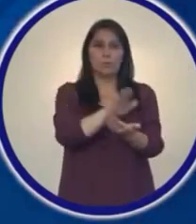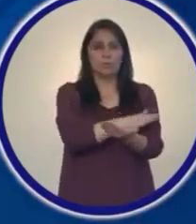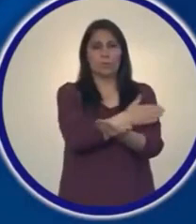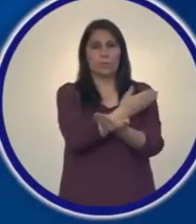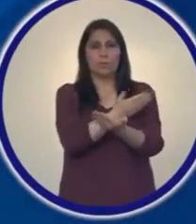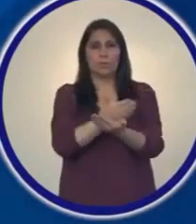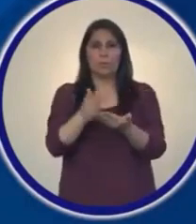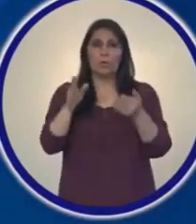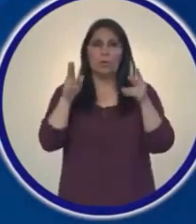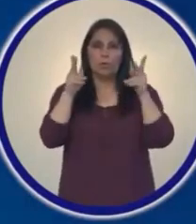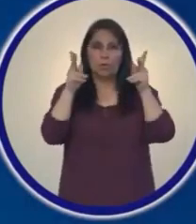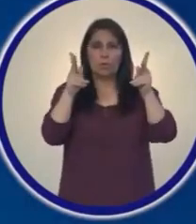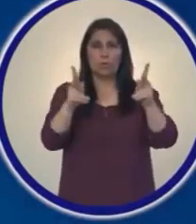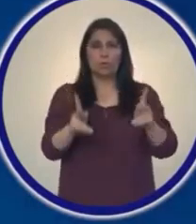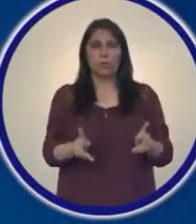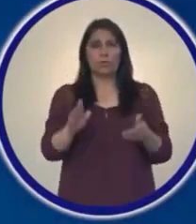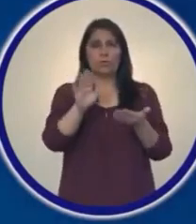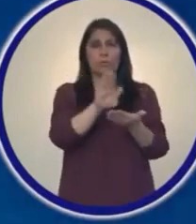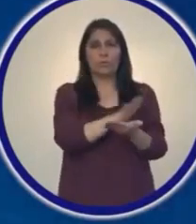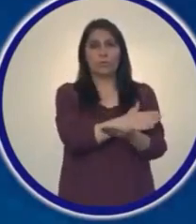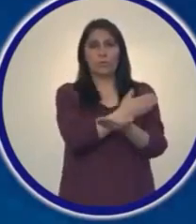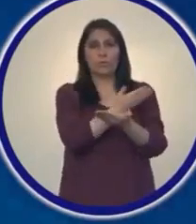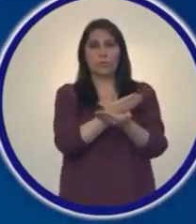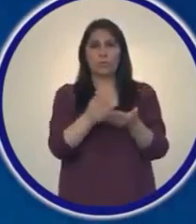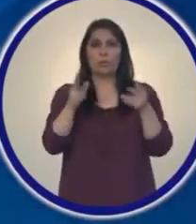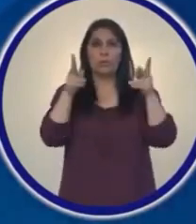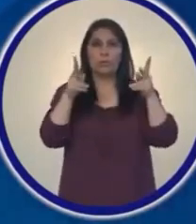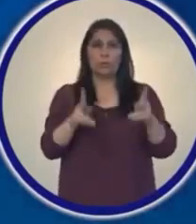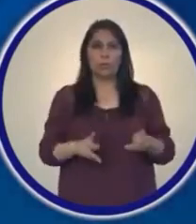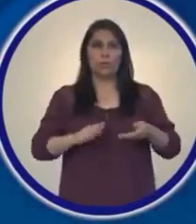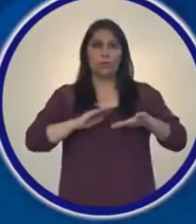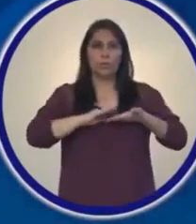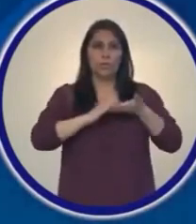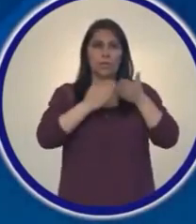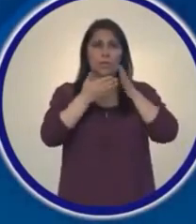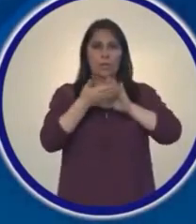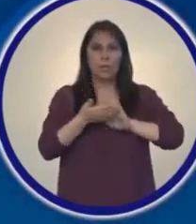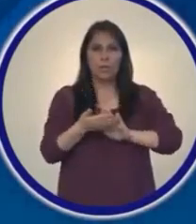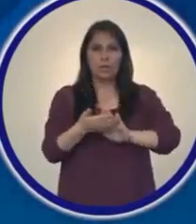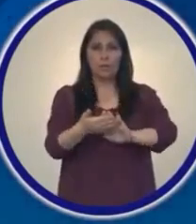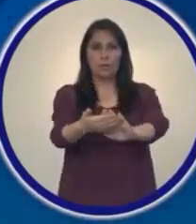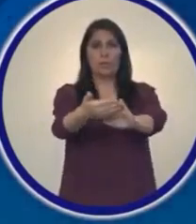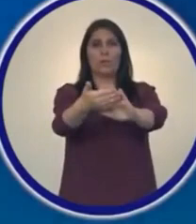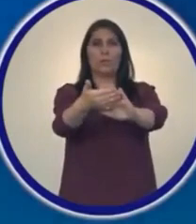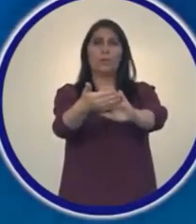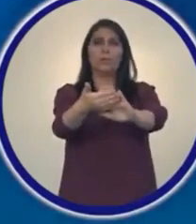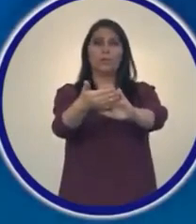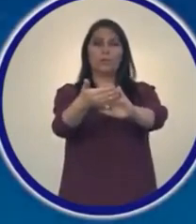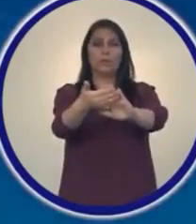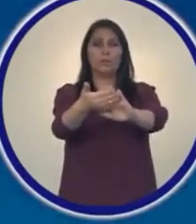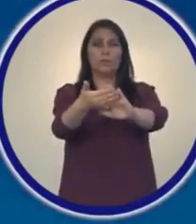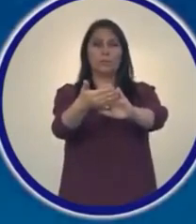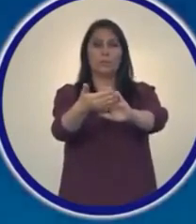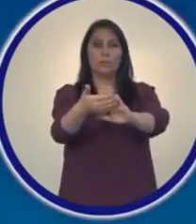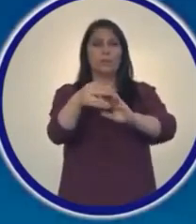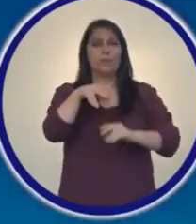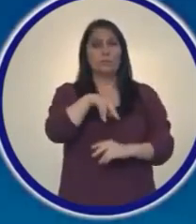somos los cantores los cantores de la